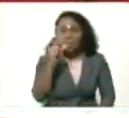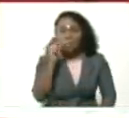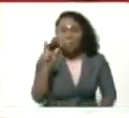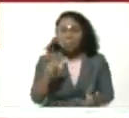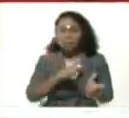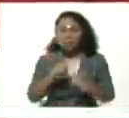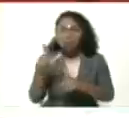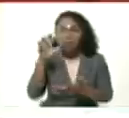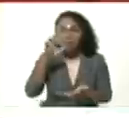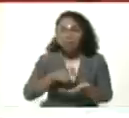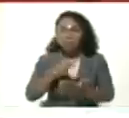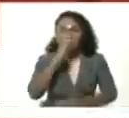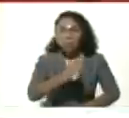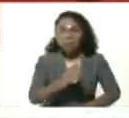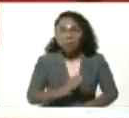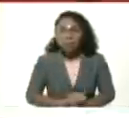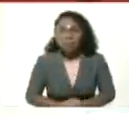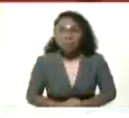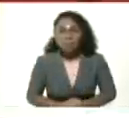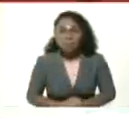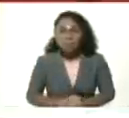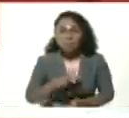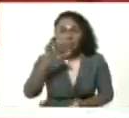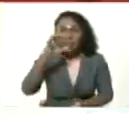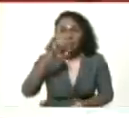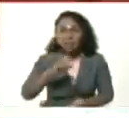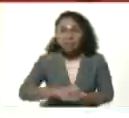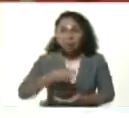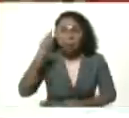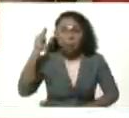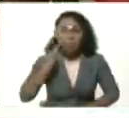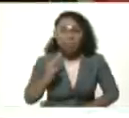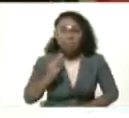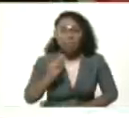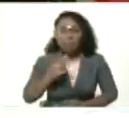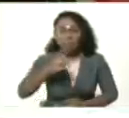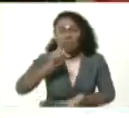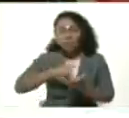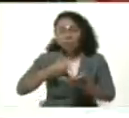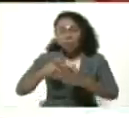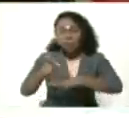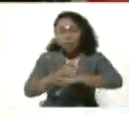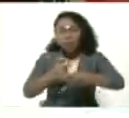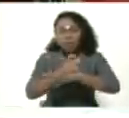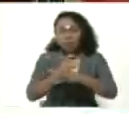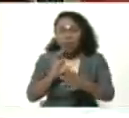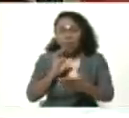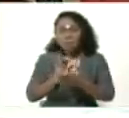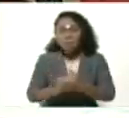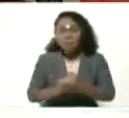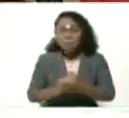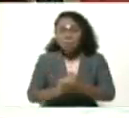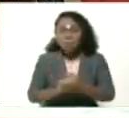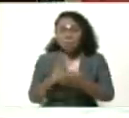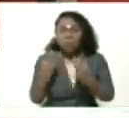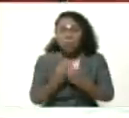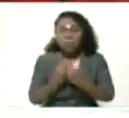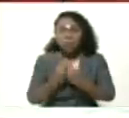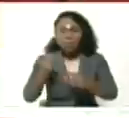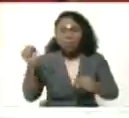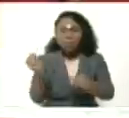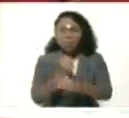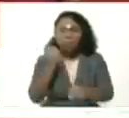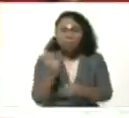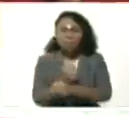Estado Barinas. Estado Bolívar, candidato a la gobernación, el compatriota trabajador